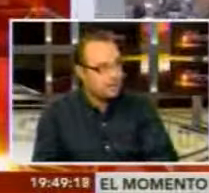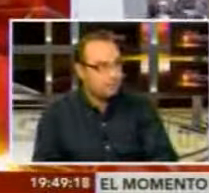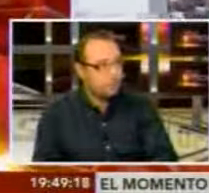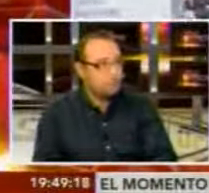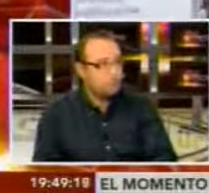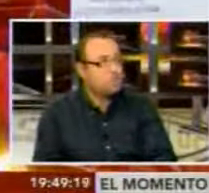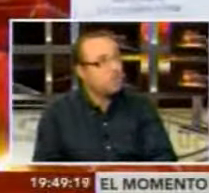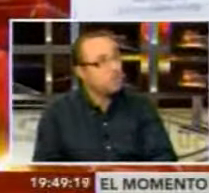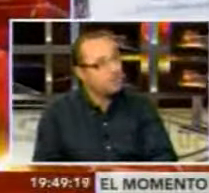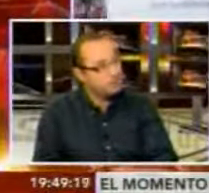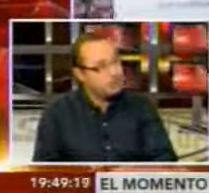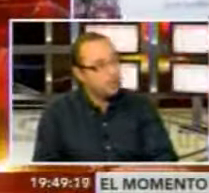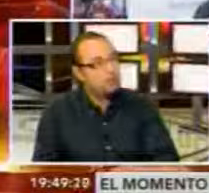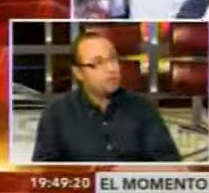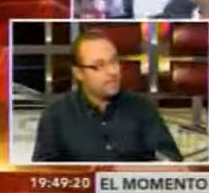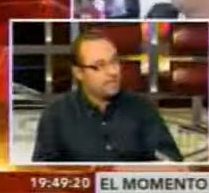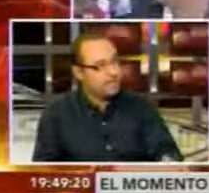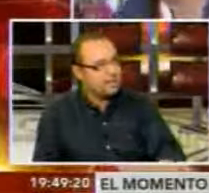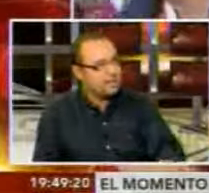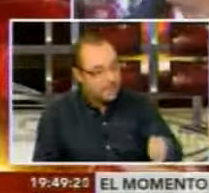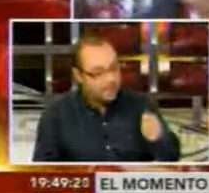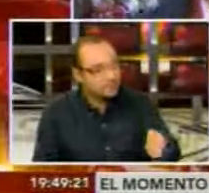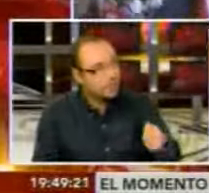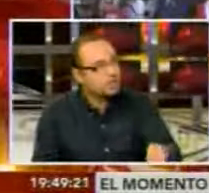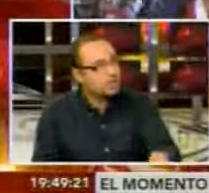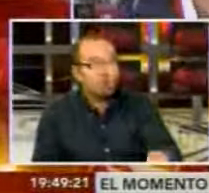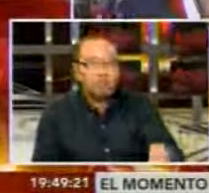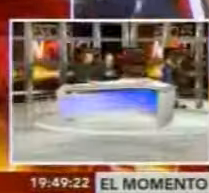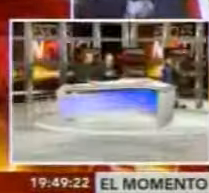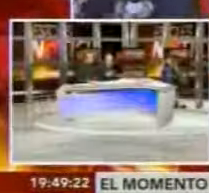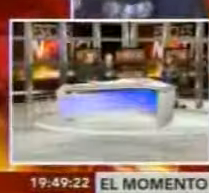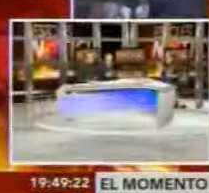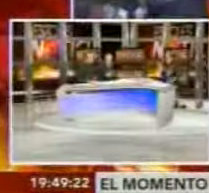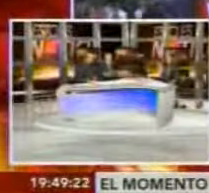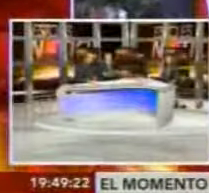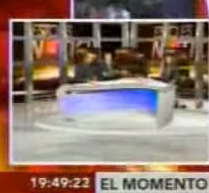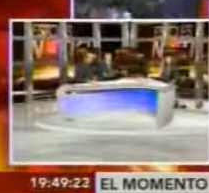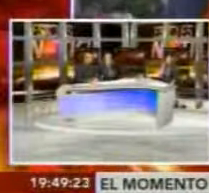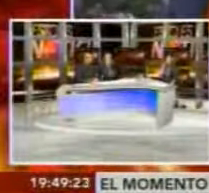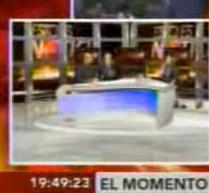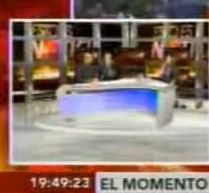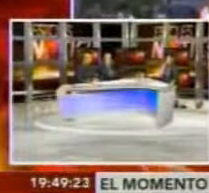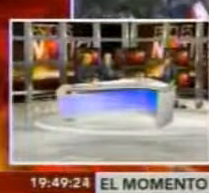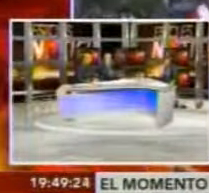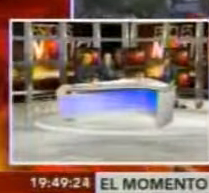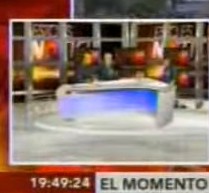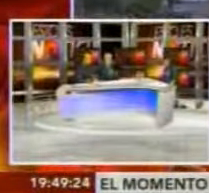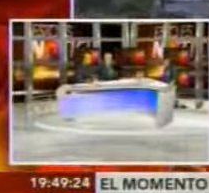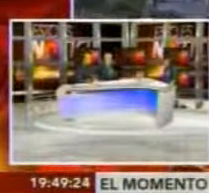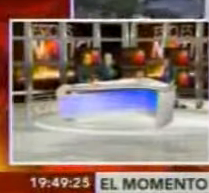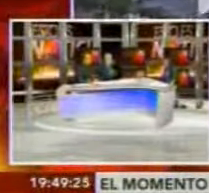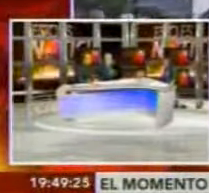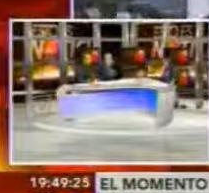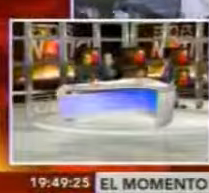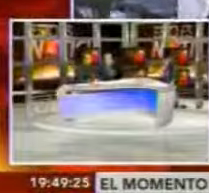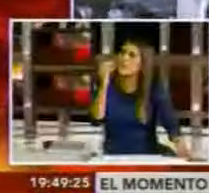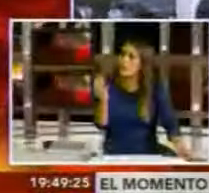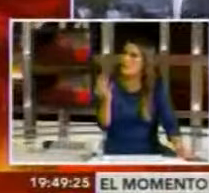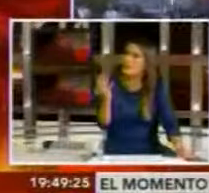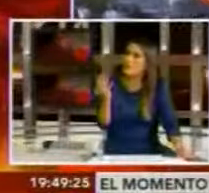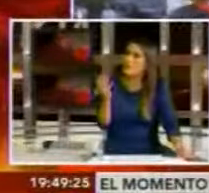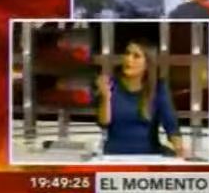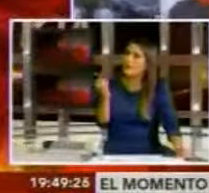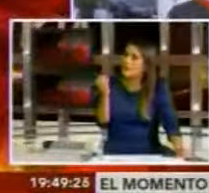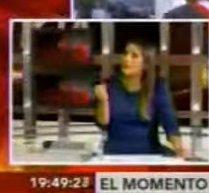que ande llorando. Y es lo que tú decías, Mauricio, también, que los voceros de gobierno tengan bastante cuidado a la hora de referirse a los logros, a los méritos,